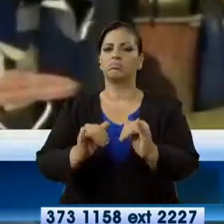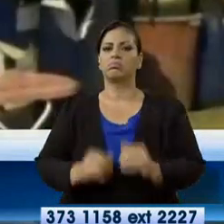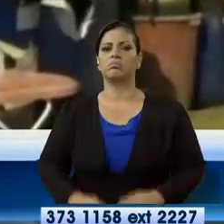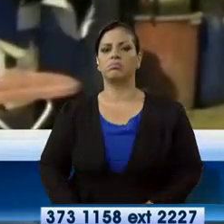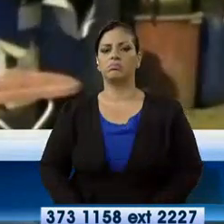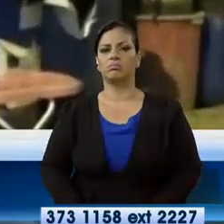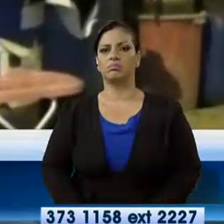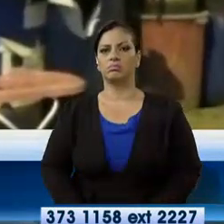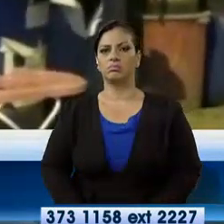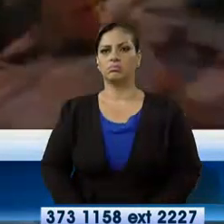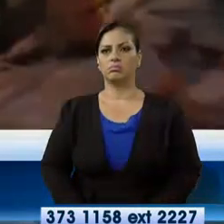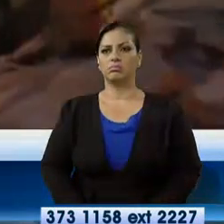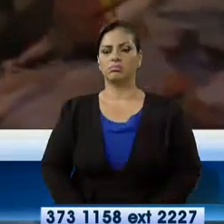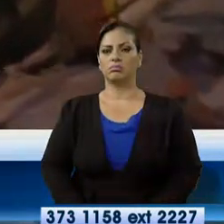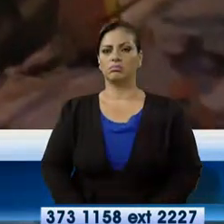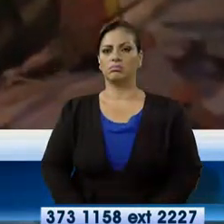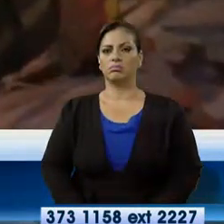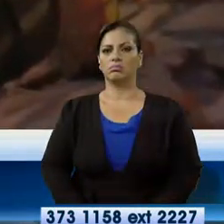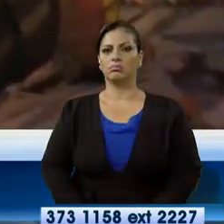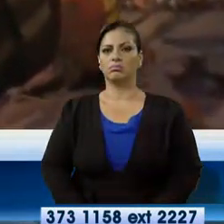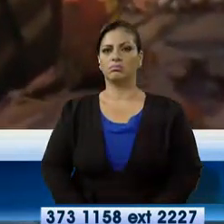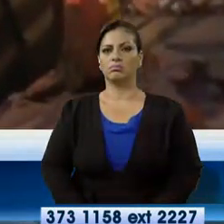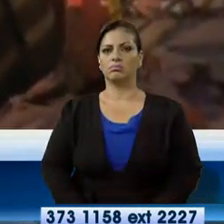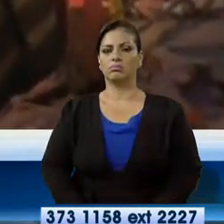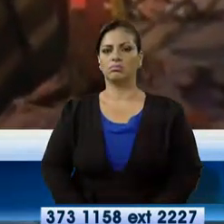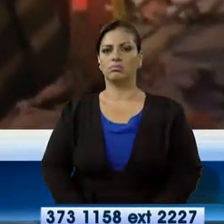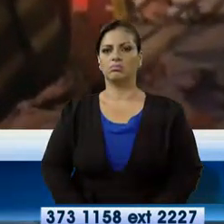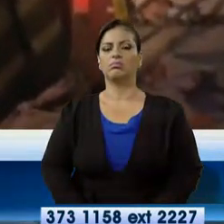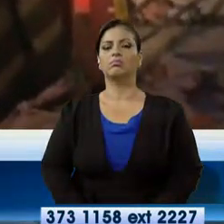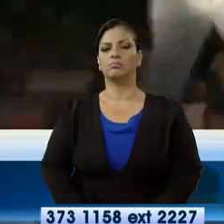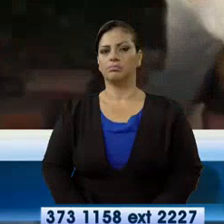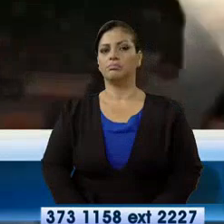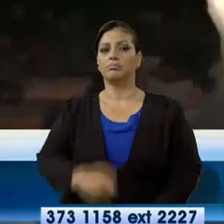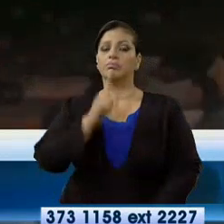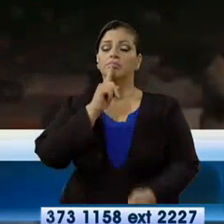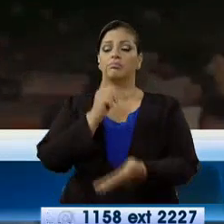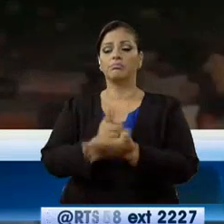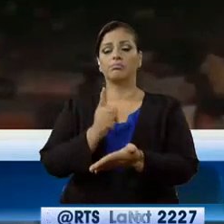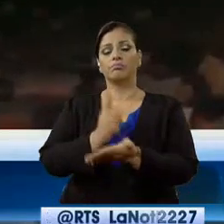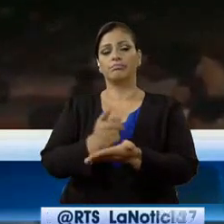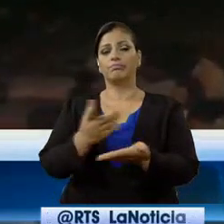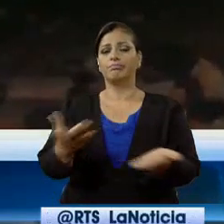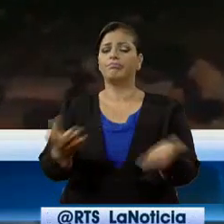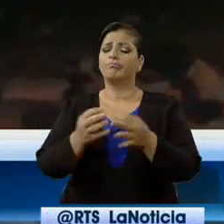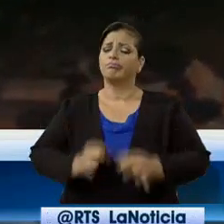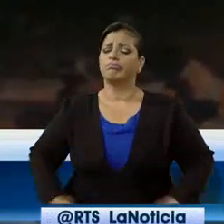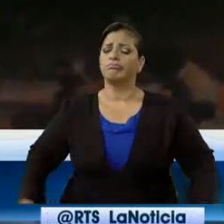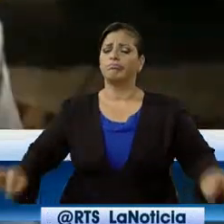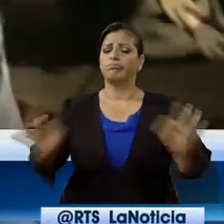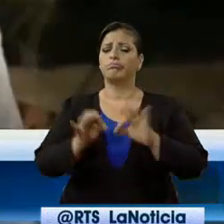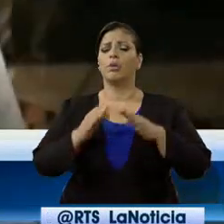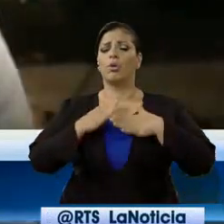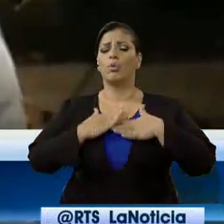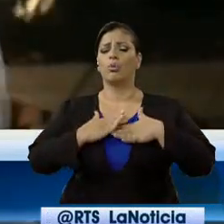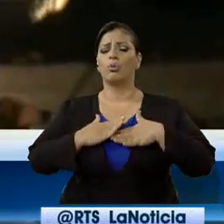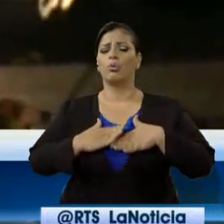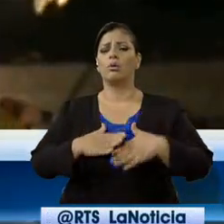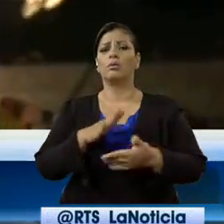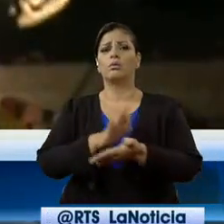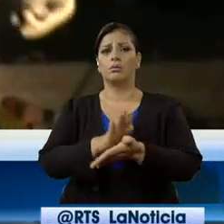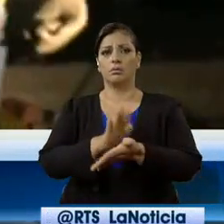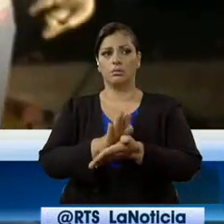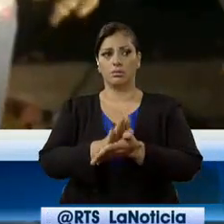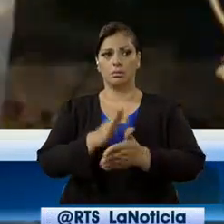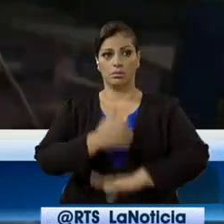sí, efectivamente. También ha trascendido, y esto para dar calma, tranquilidad a la población, las autoridades de